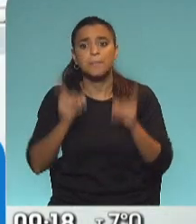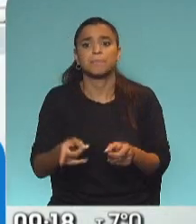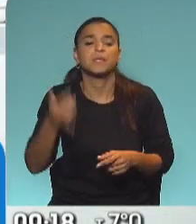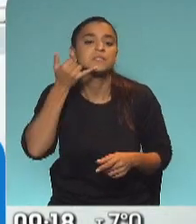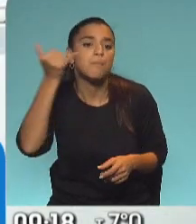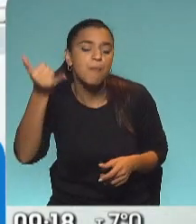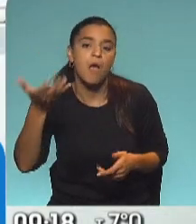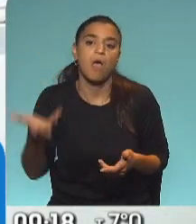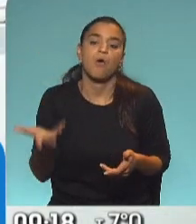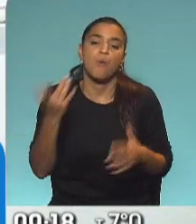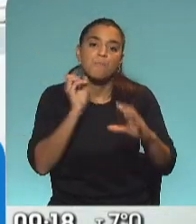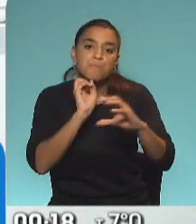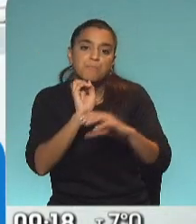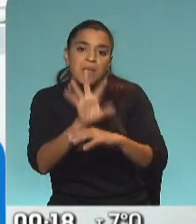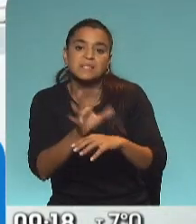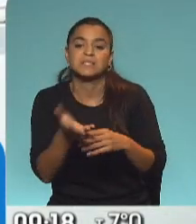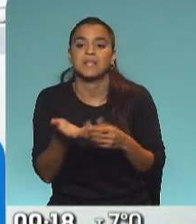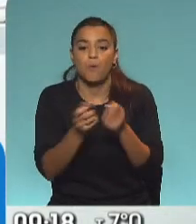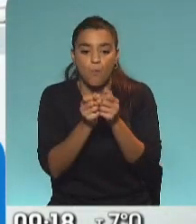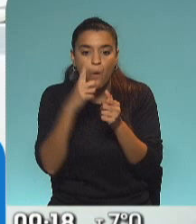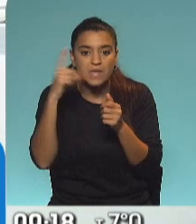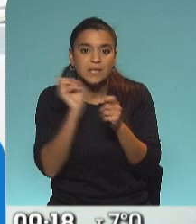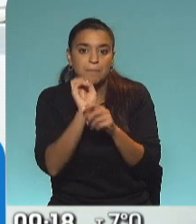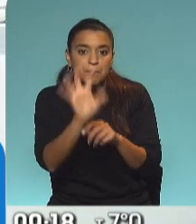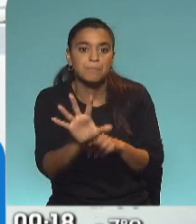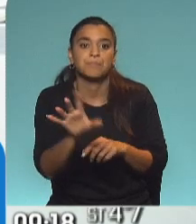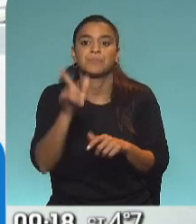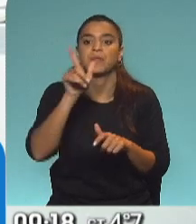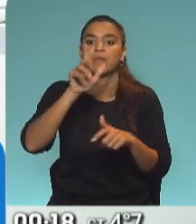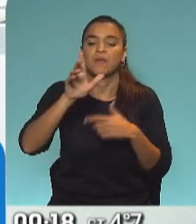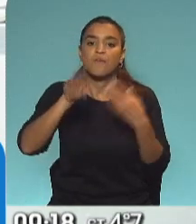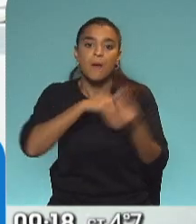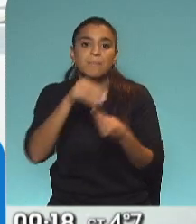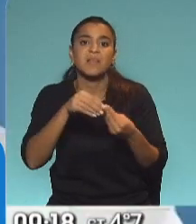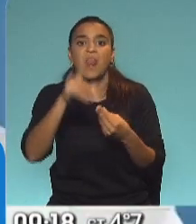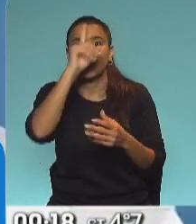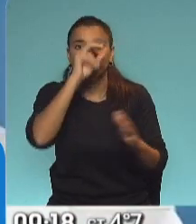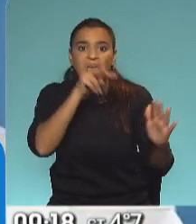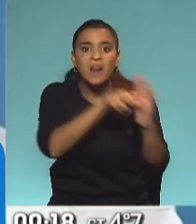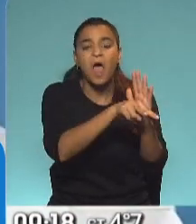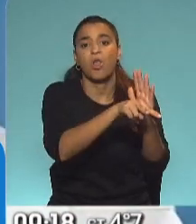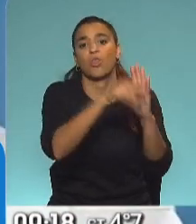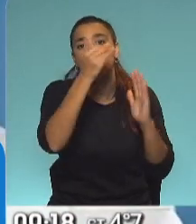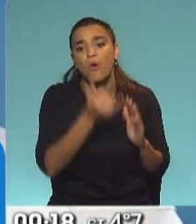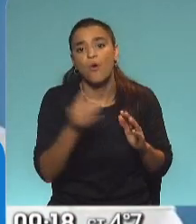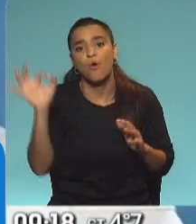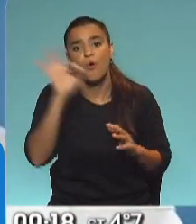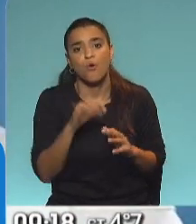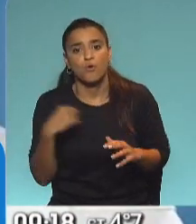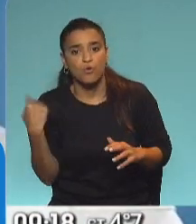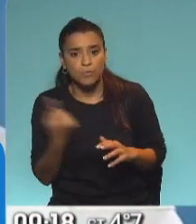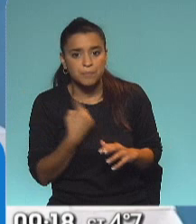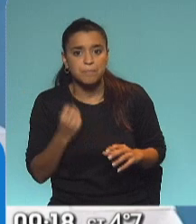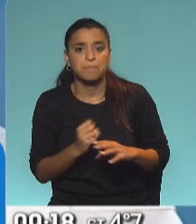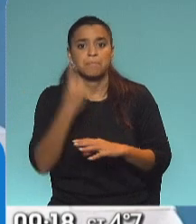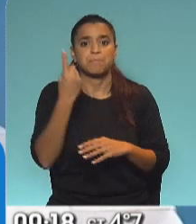llamado telefónico, un mensaje de WhatsApp al quien tiene un familiar internado. A quienes formamos parte de